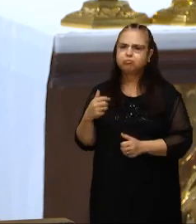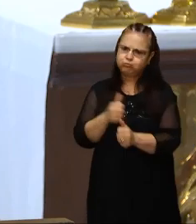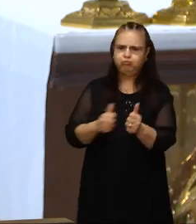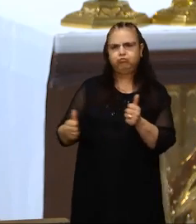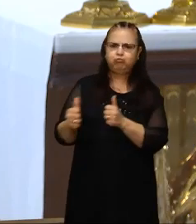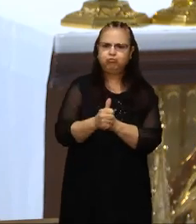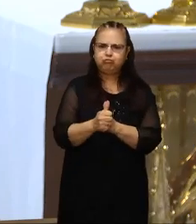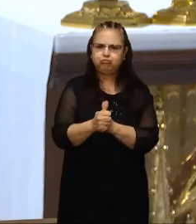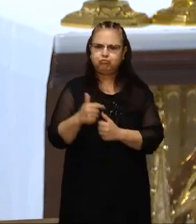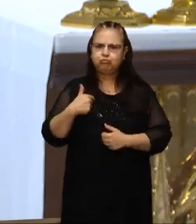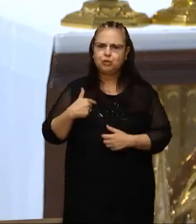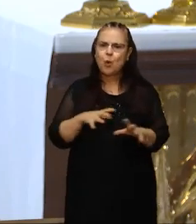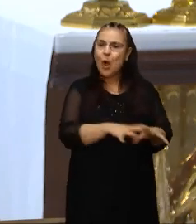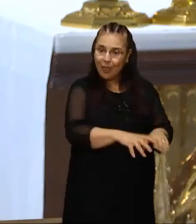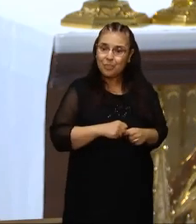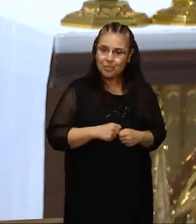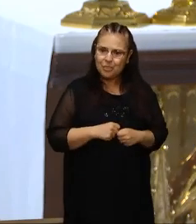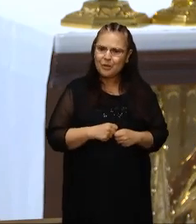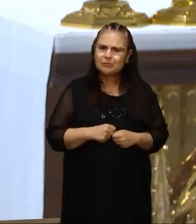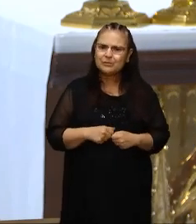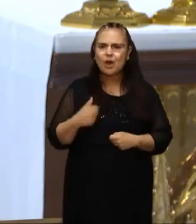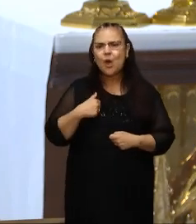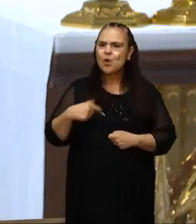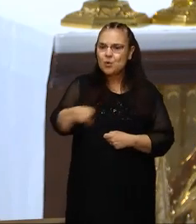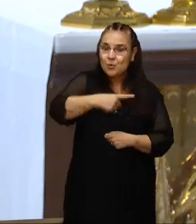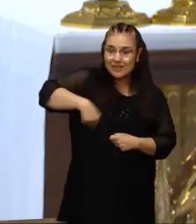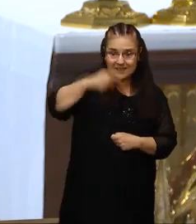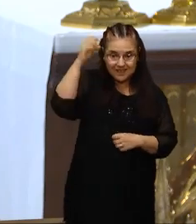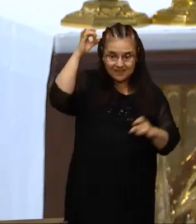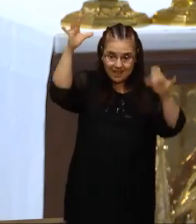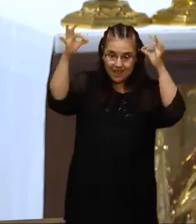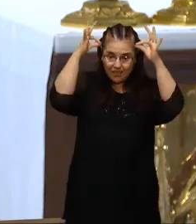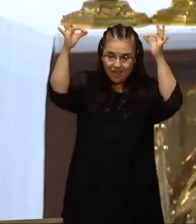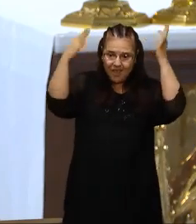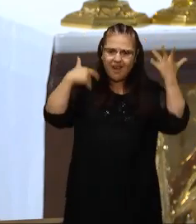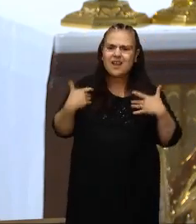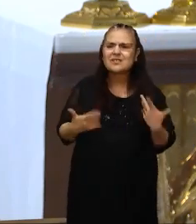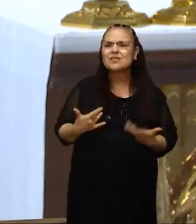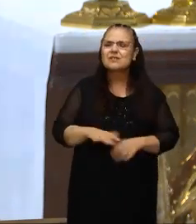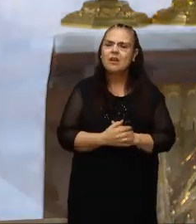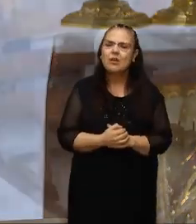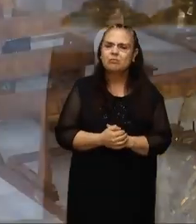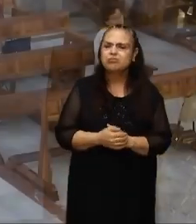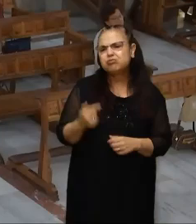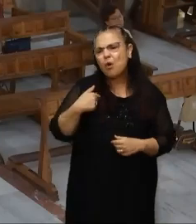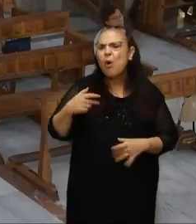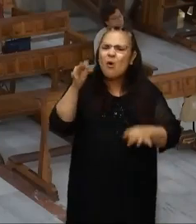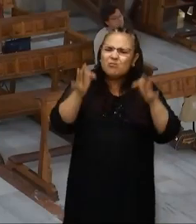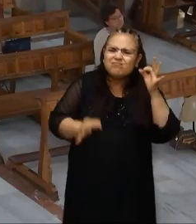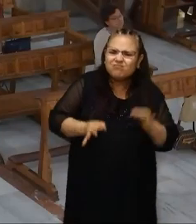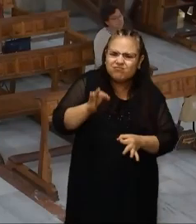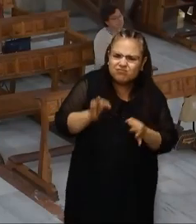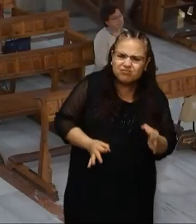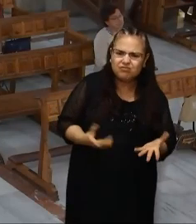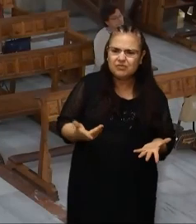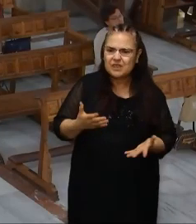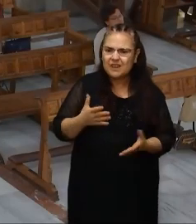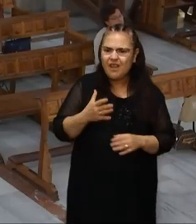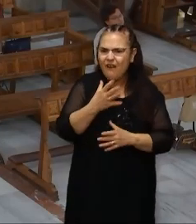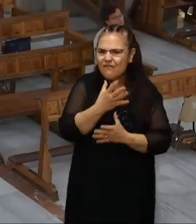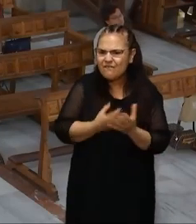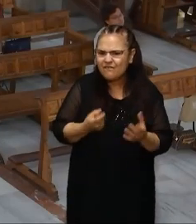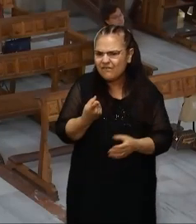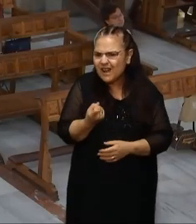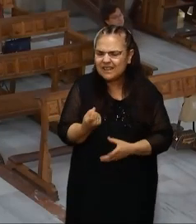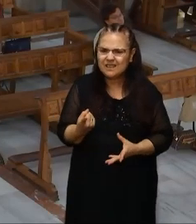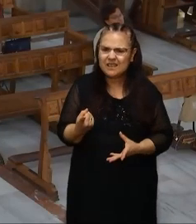ser aceptados o de imponer nuestras ideas, o quizá de justificar nuestra falta de